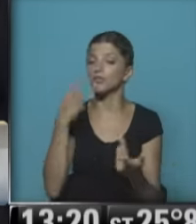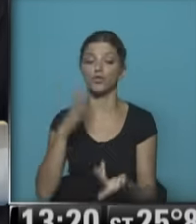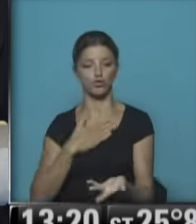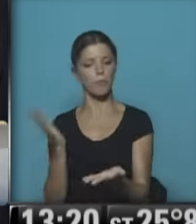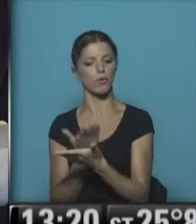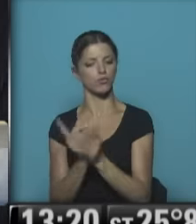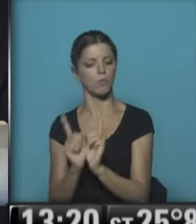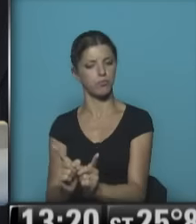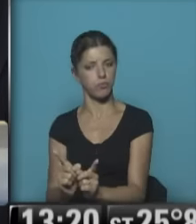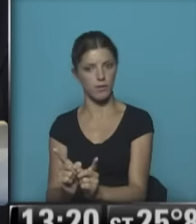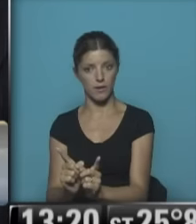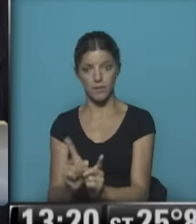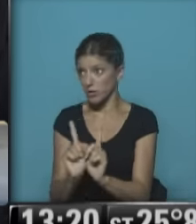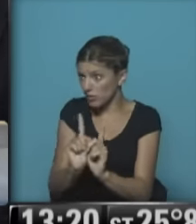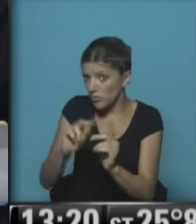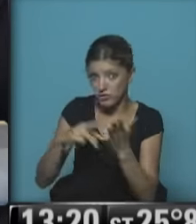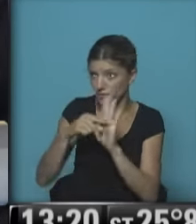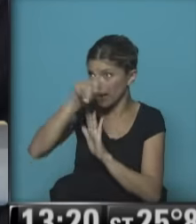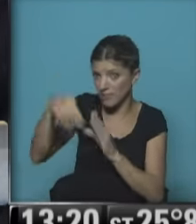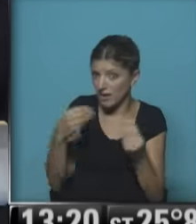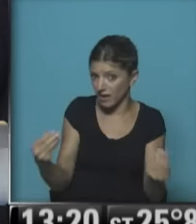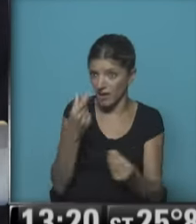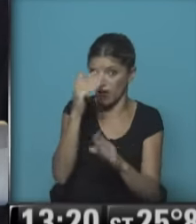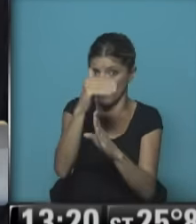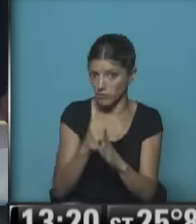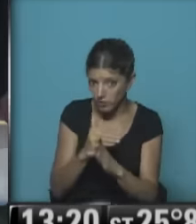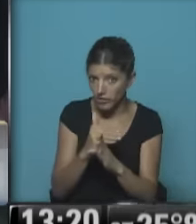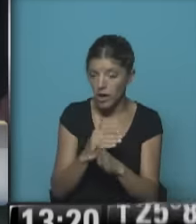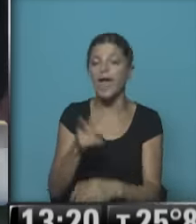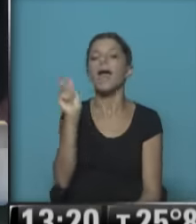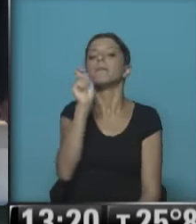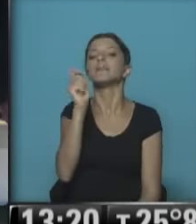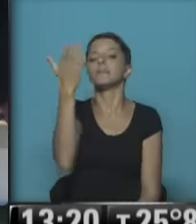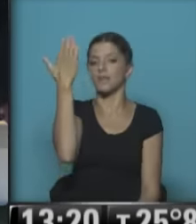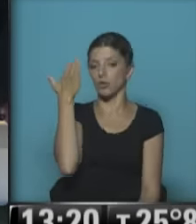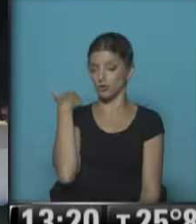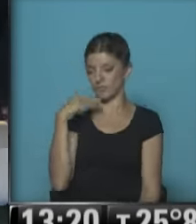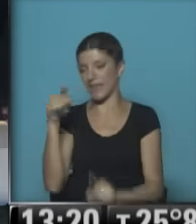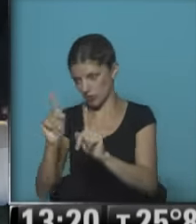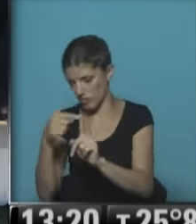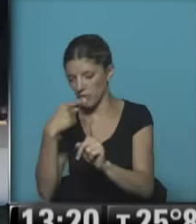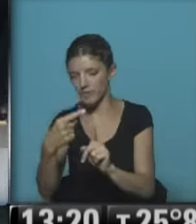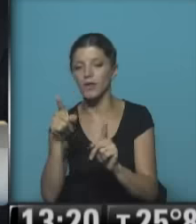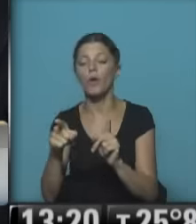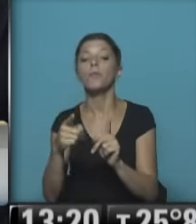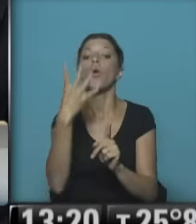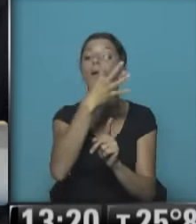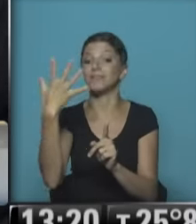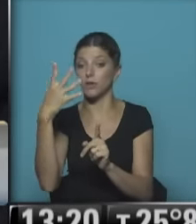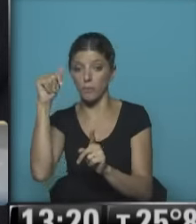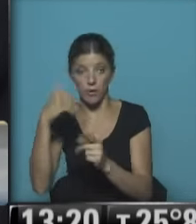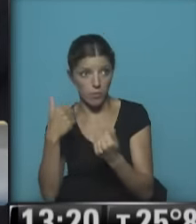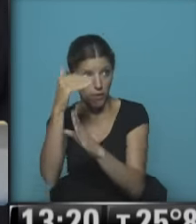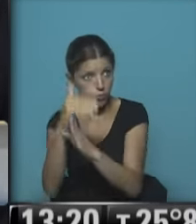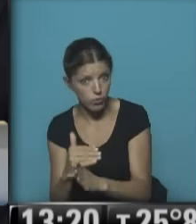producción, pero eso implica que baje. Nosotros hace unos meses decíamos, los saudíes, el precio para nosotros bueno es 45, pero ahora puede